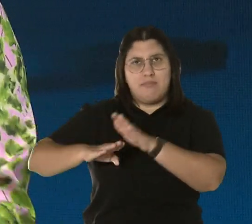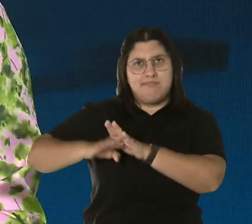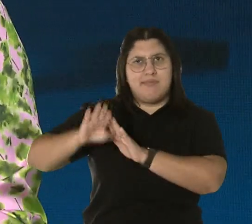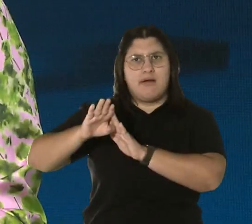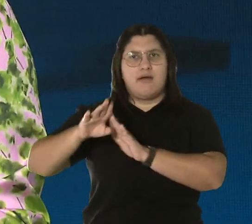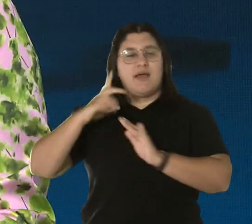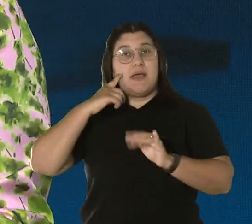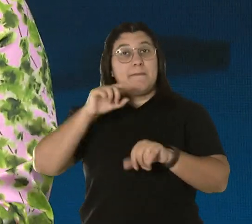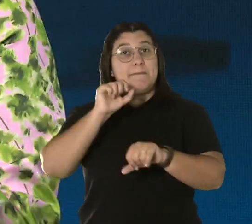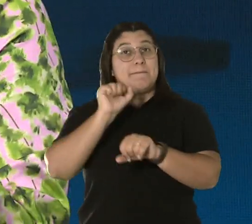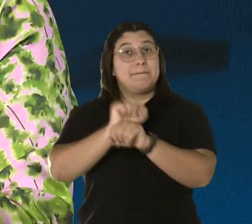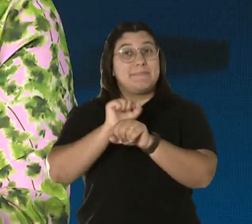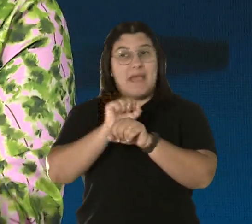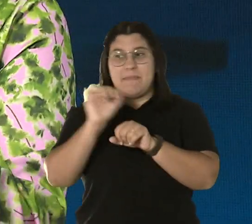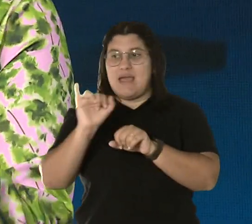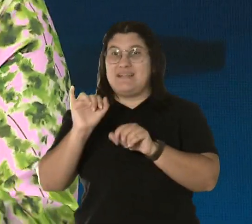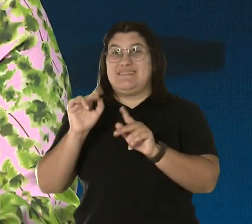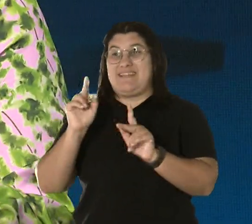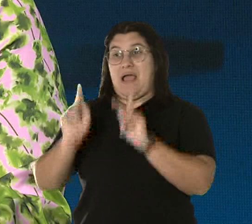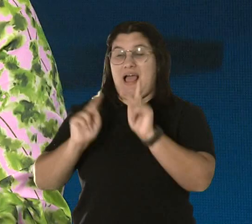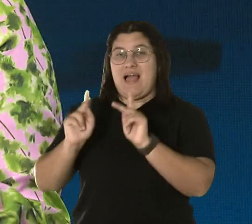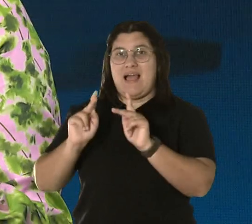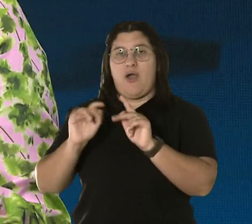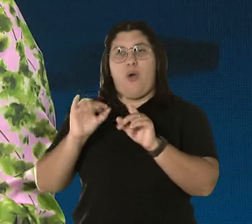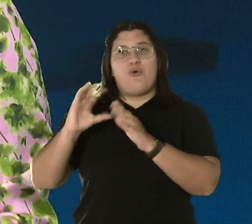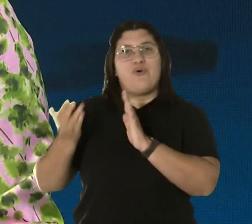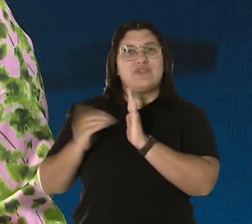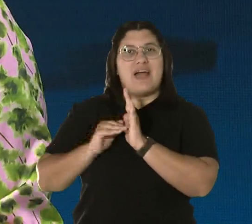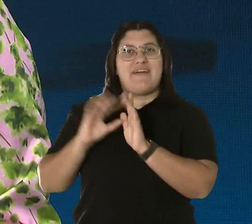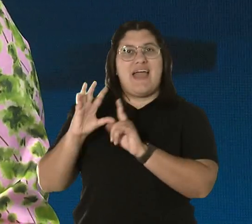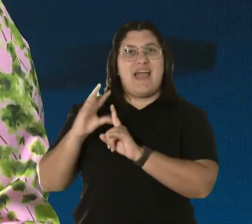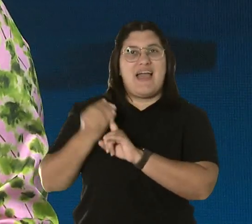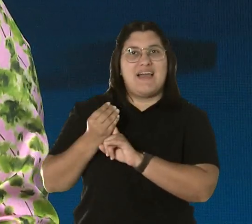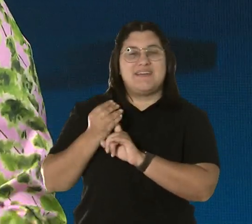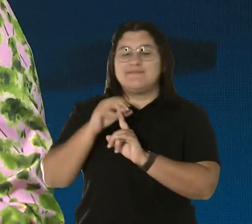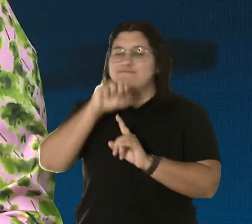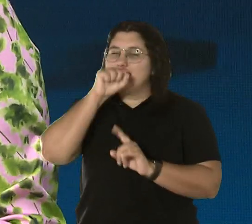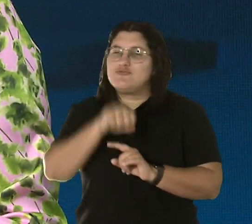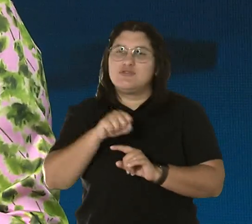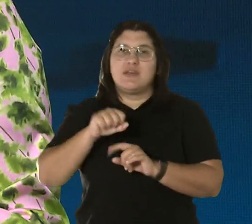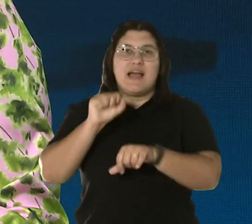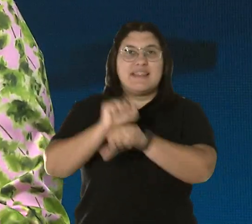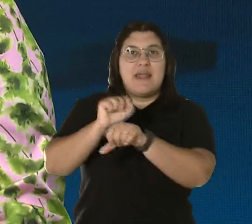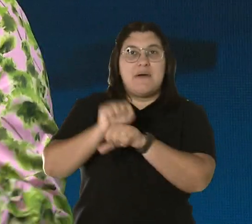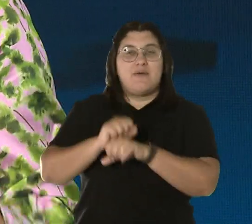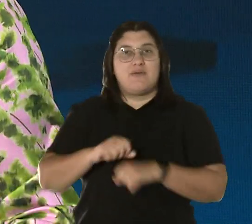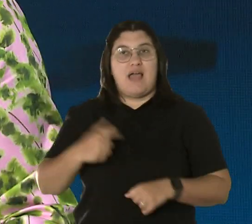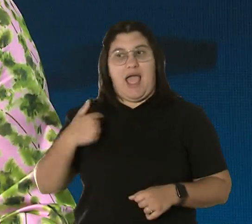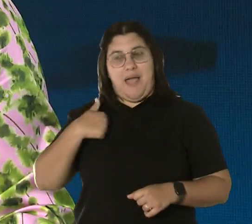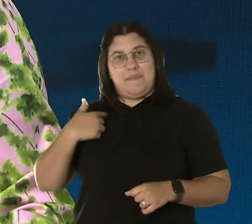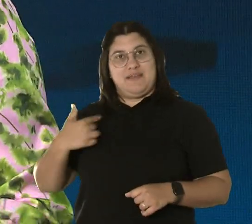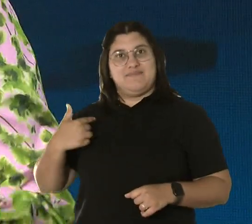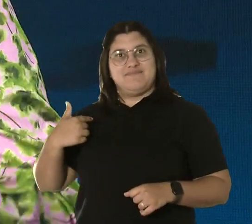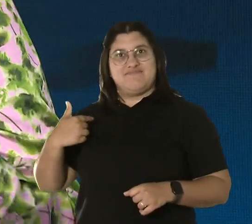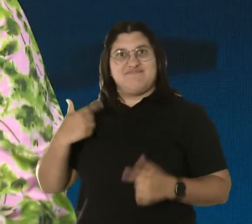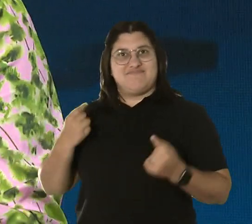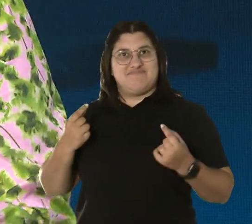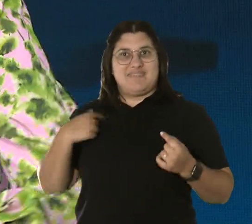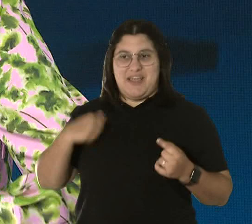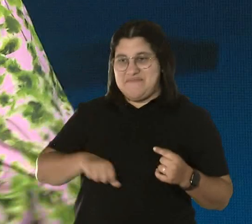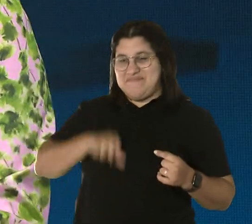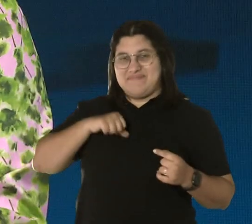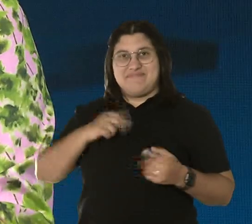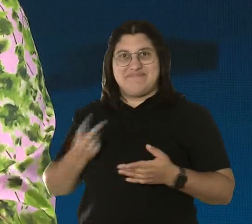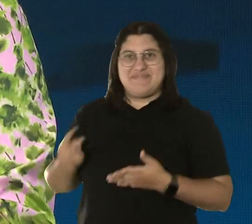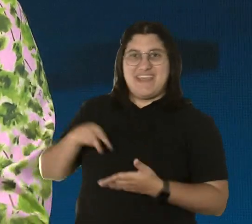a trabajar y que se vuelva a crear una cultura del amor por el trabajo. Yo siempre digo, a mí me enorgullece